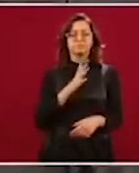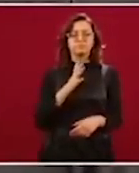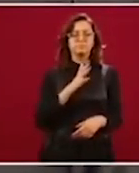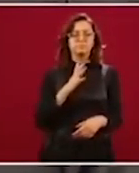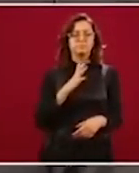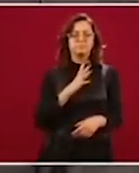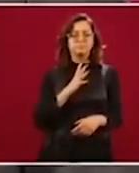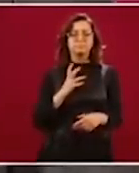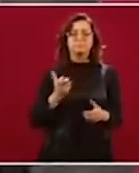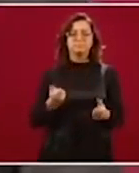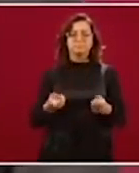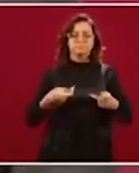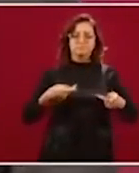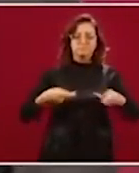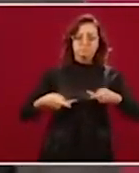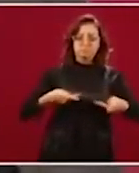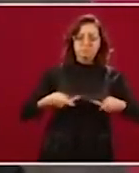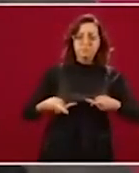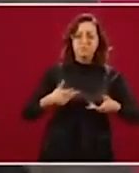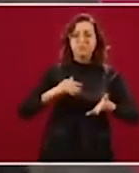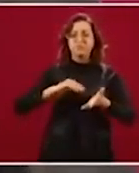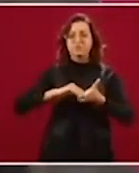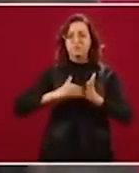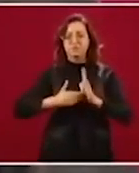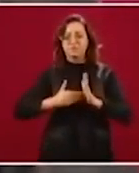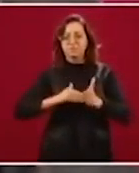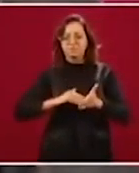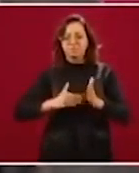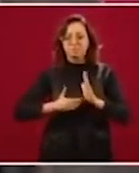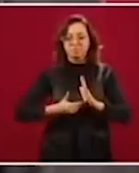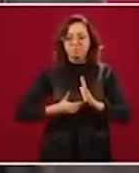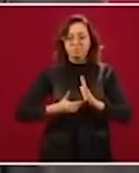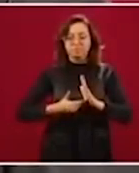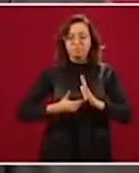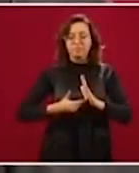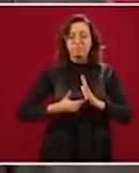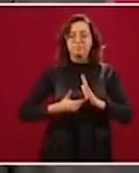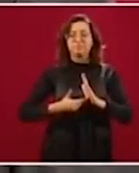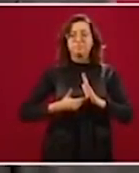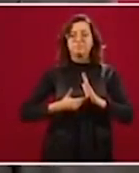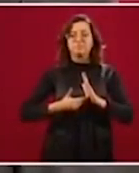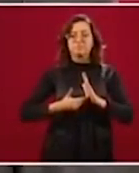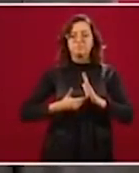un plan, una estrategia, lo tengo que estar